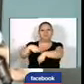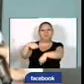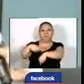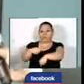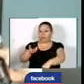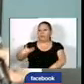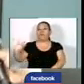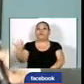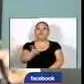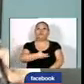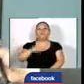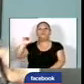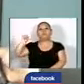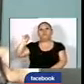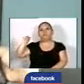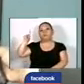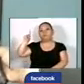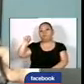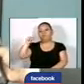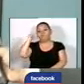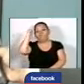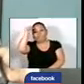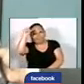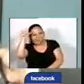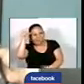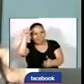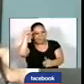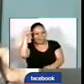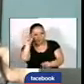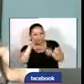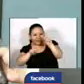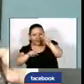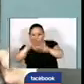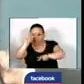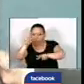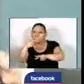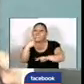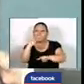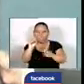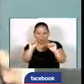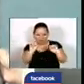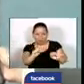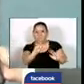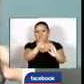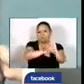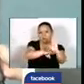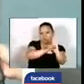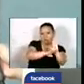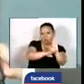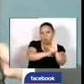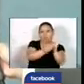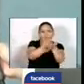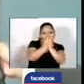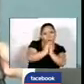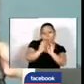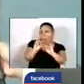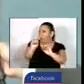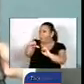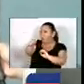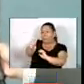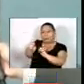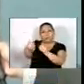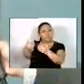seamos responsables y de que hagamos un análisis detallado de a quién le tenemos que dar el subsidio y a quién se lo tenemos que quitar.